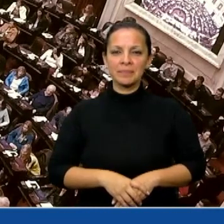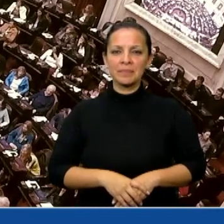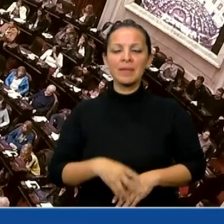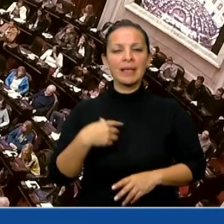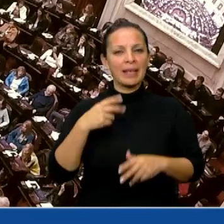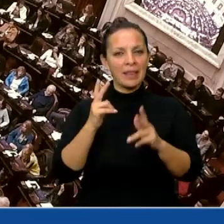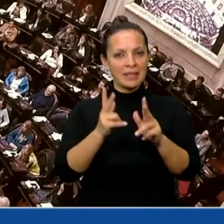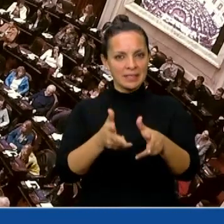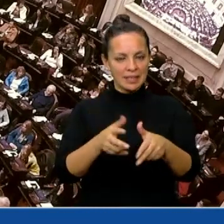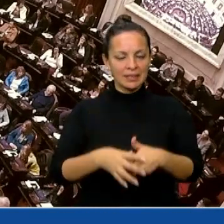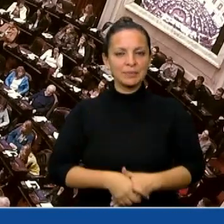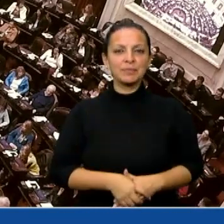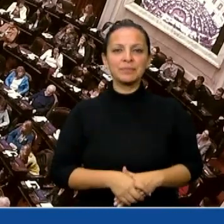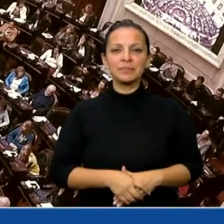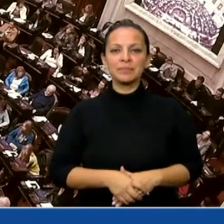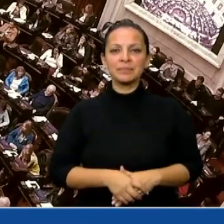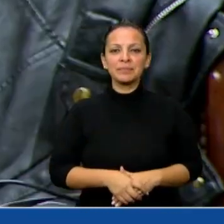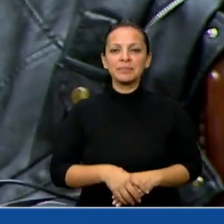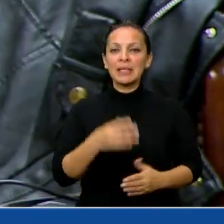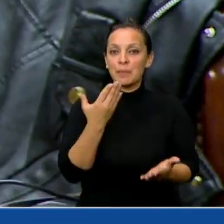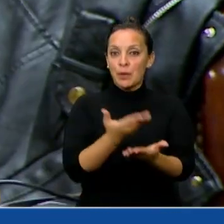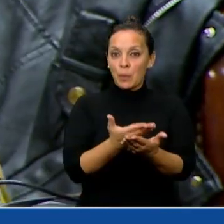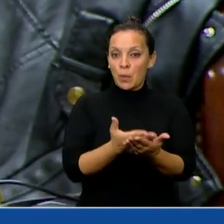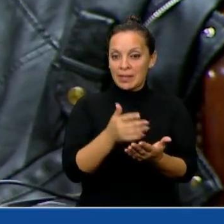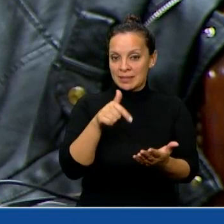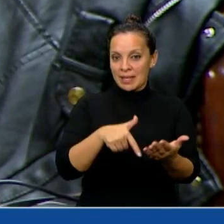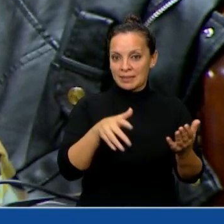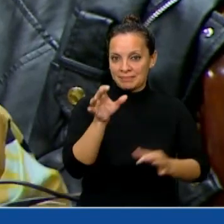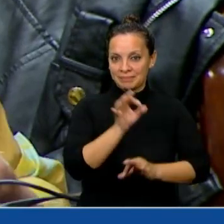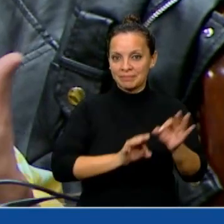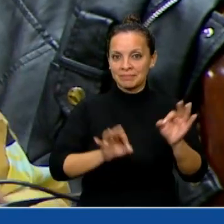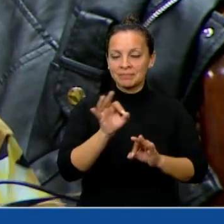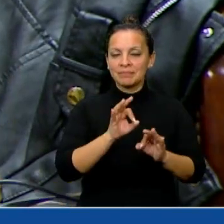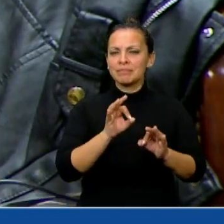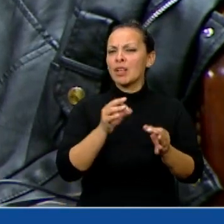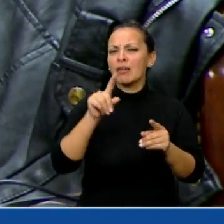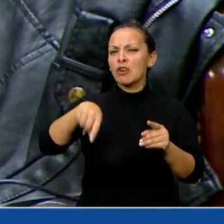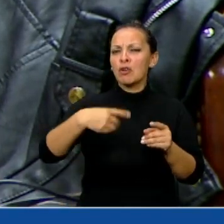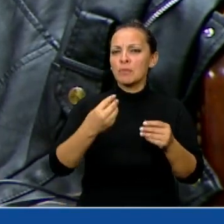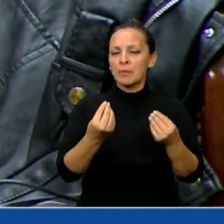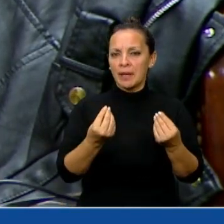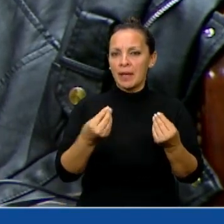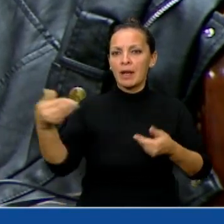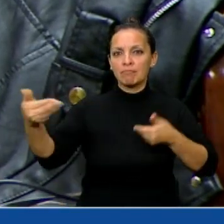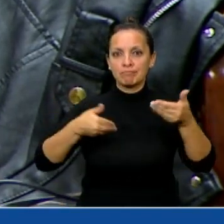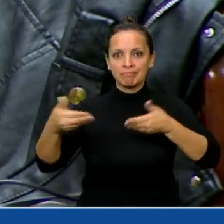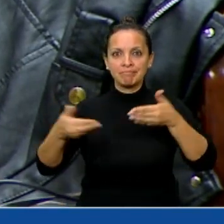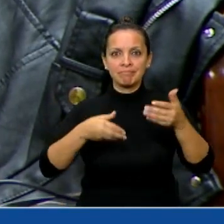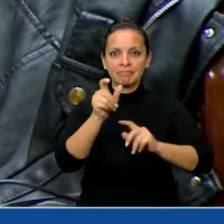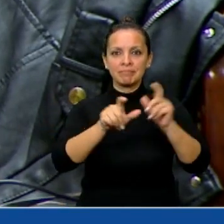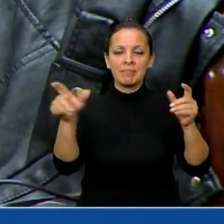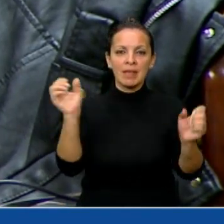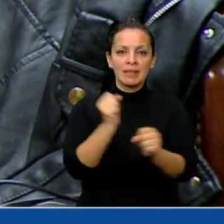simplemente manifestar que esta propuesta, esta iniciativa fue construida a partir de la demanda de trabajadoras